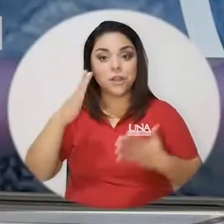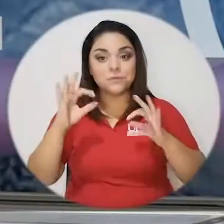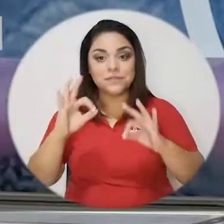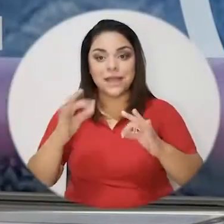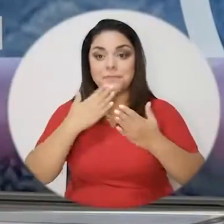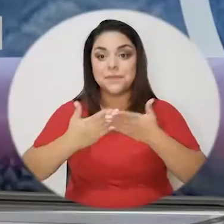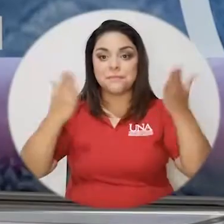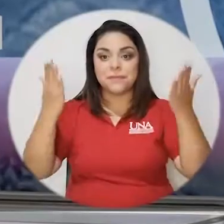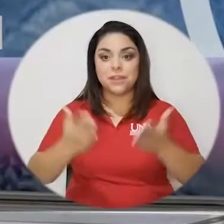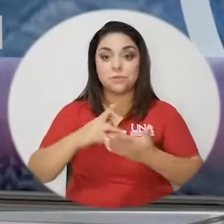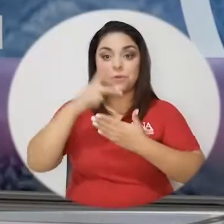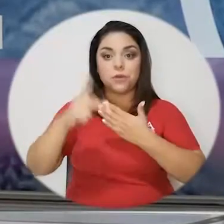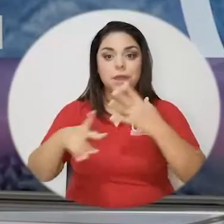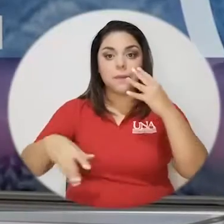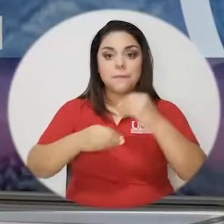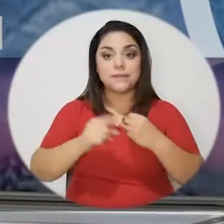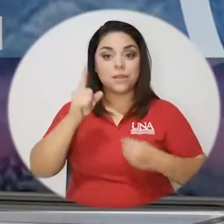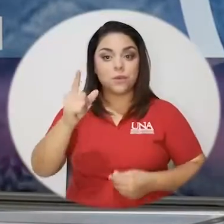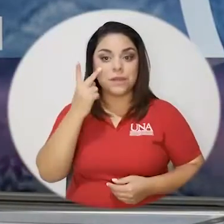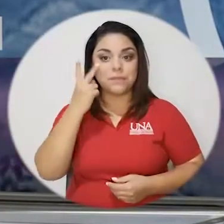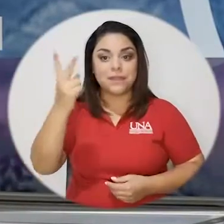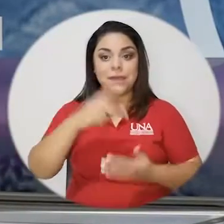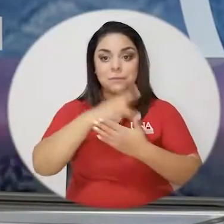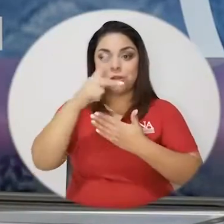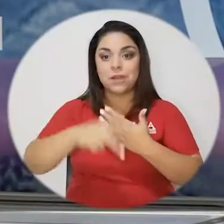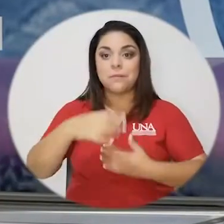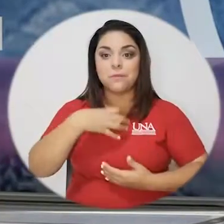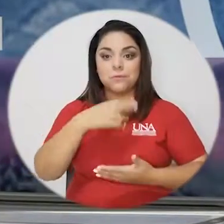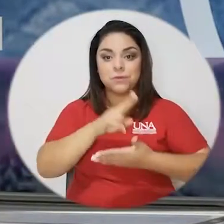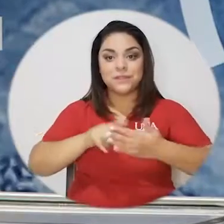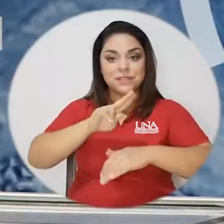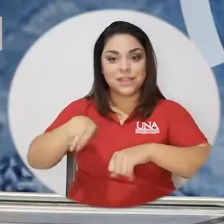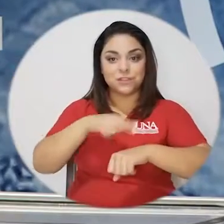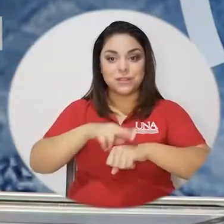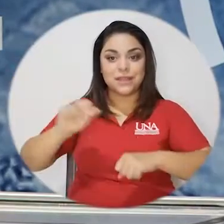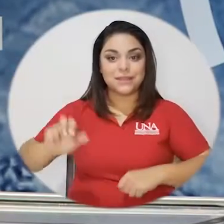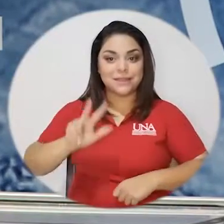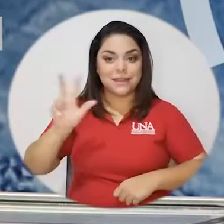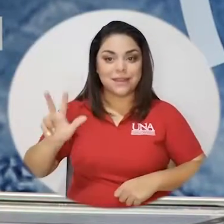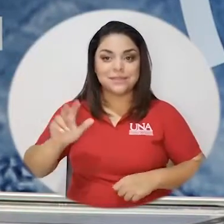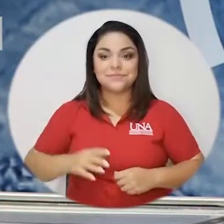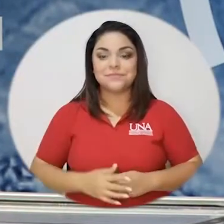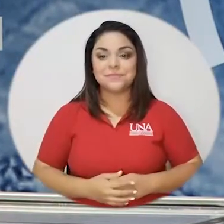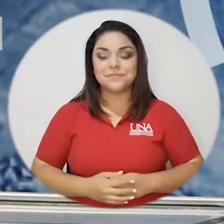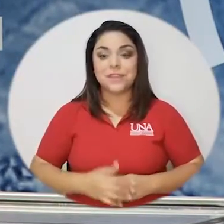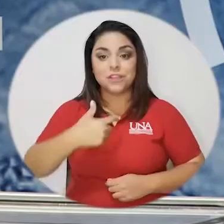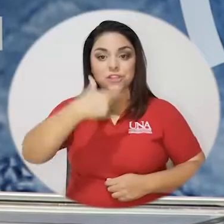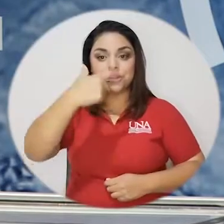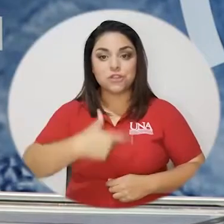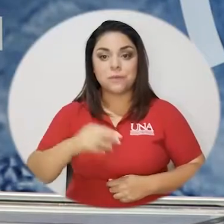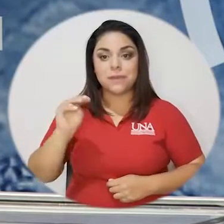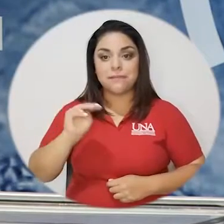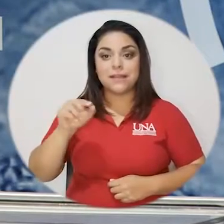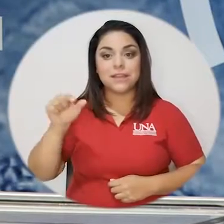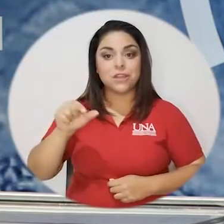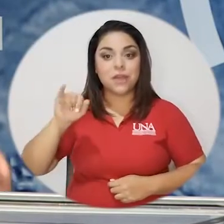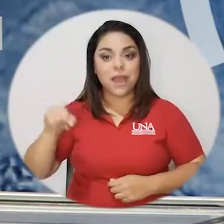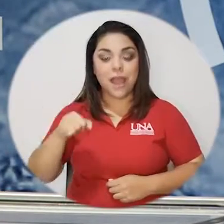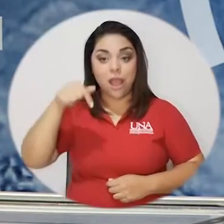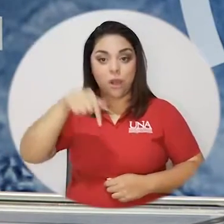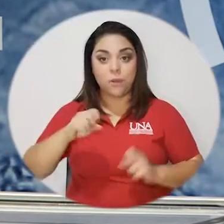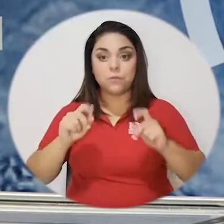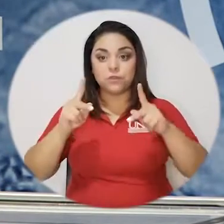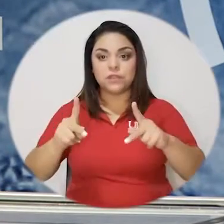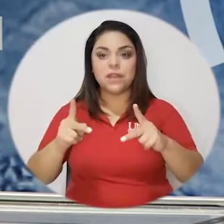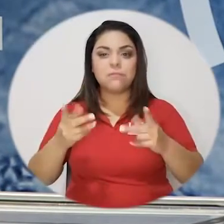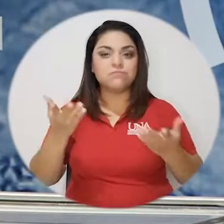tal? Bienvenidos a una edición más de Una Mirada, el programa de la Universidad Nacional y del SINAC S.A. Soy Maribel Quiroz Jara y en esta oportunidad vamos a